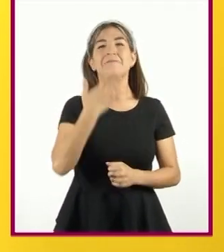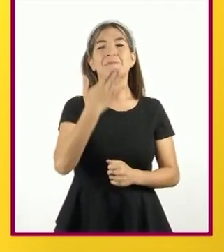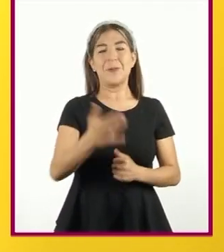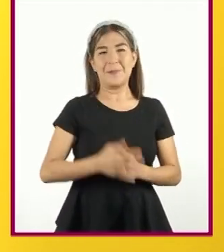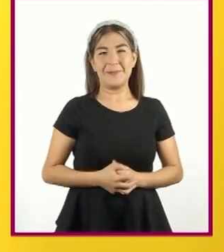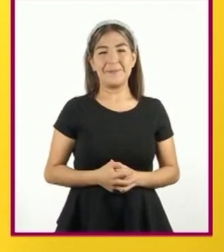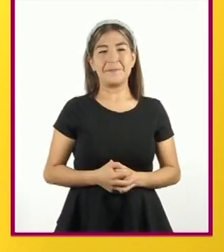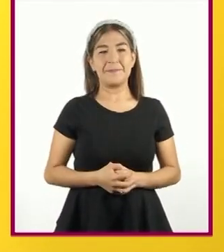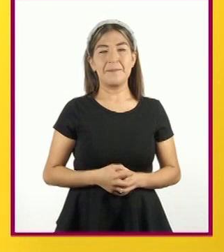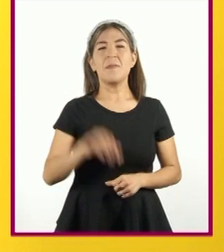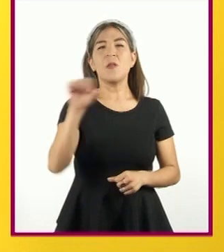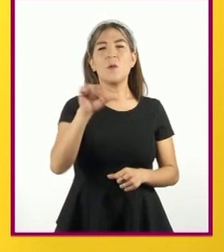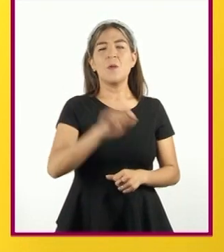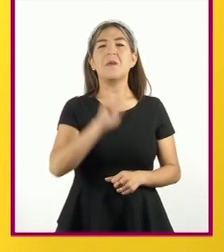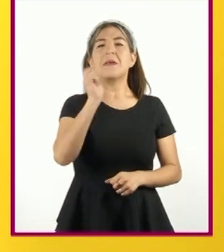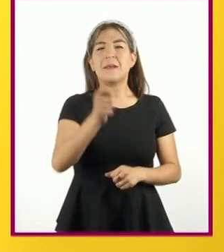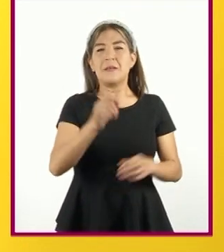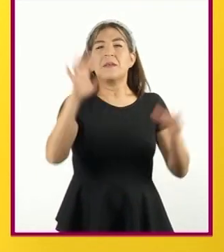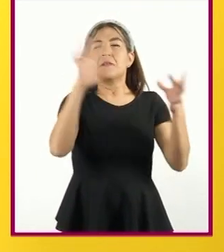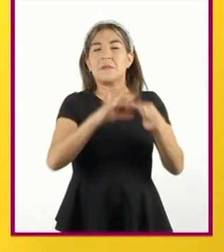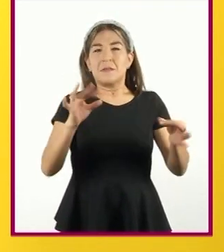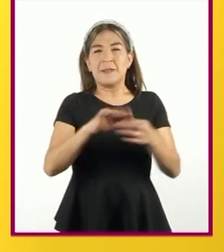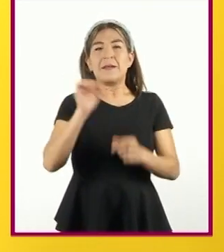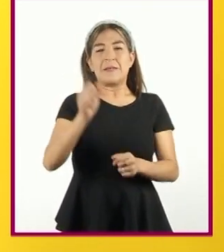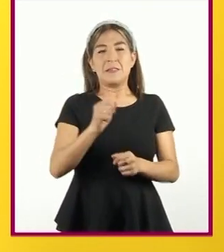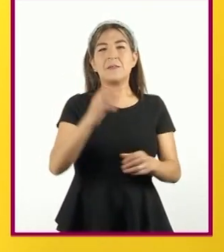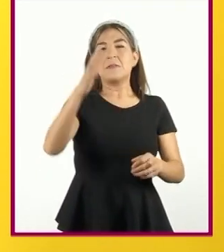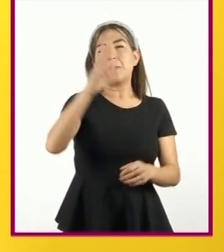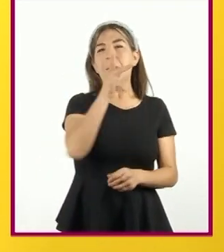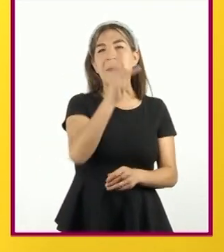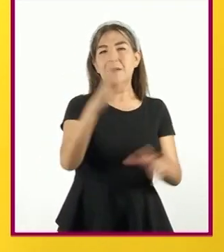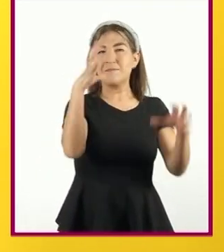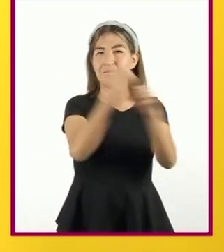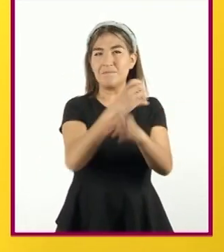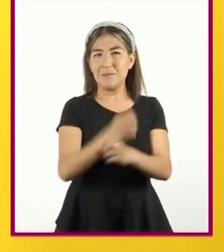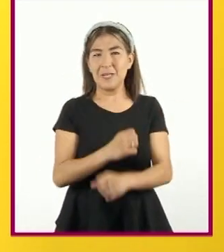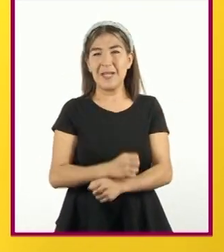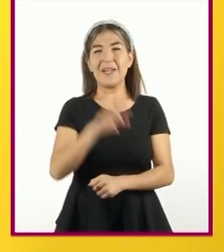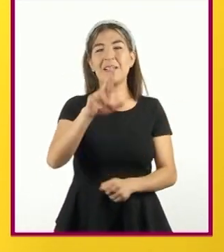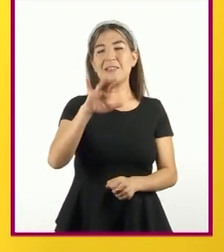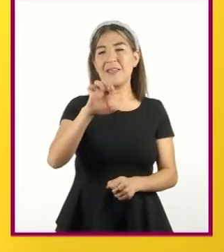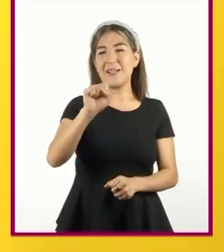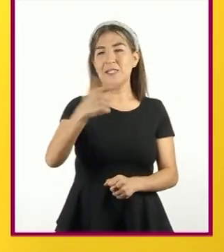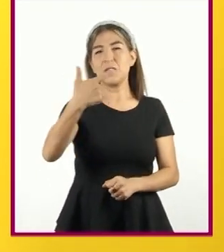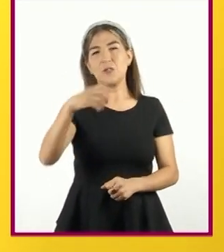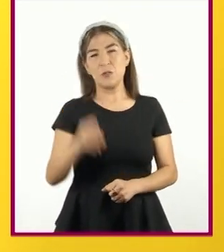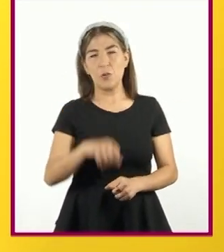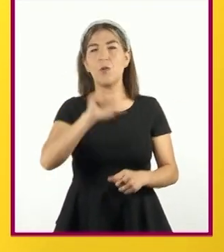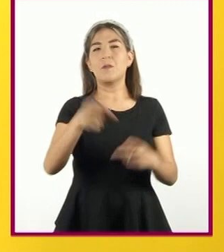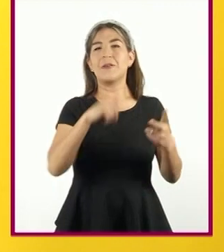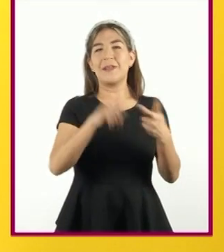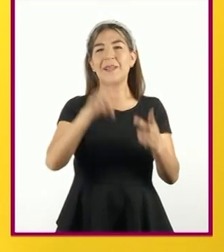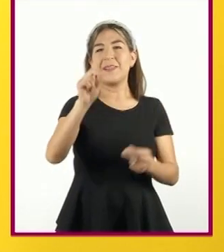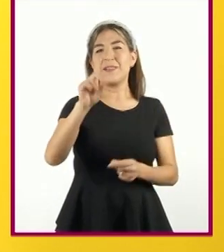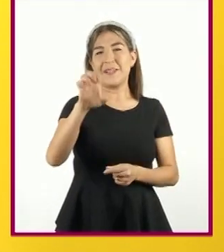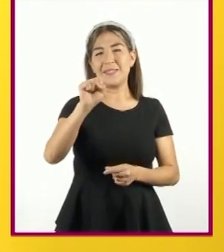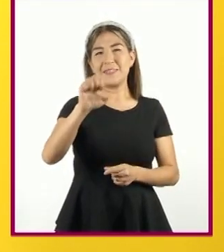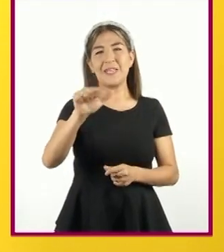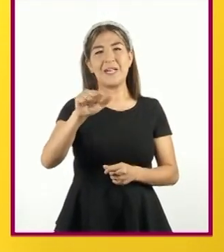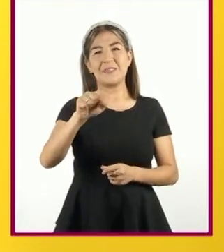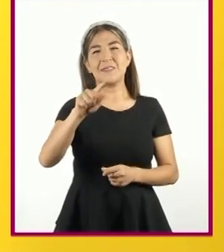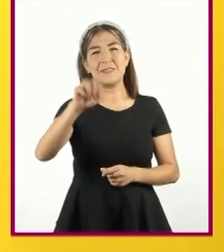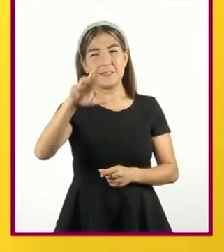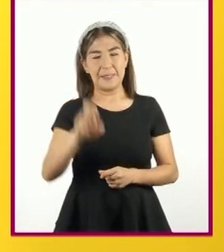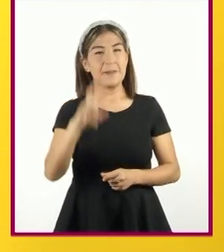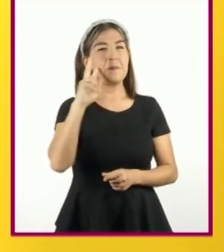bien, tratemos de repasar las definiciones de riesgo y desastres. Para ello, observemos